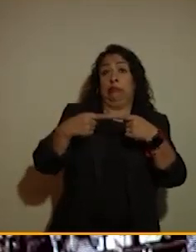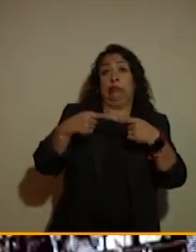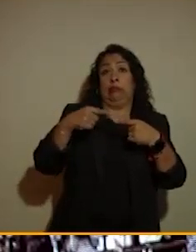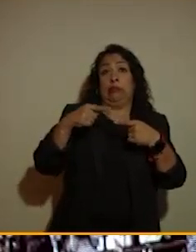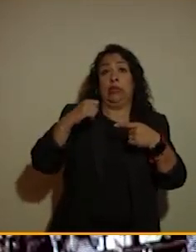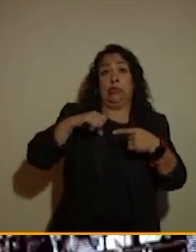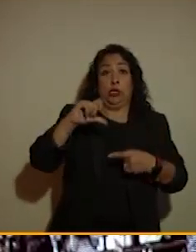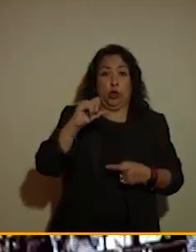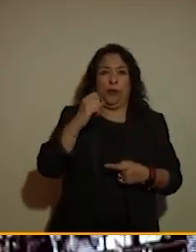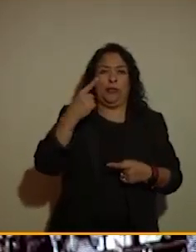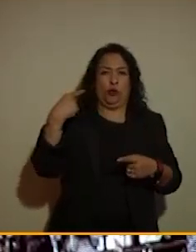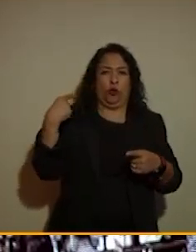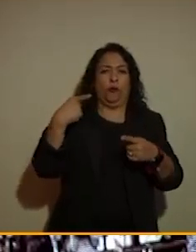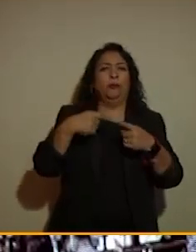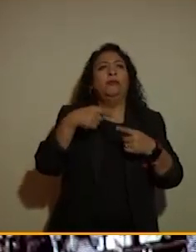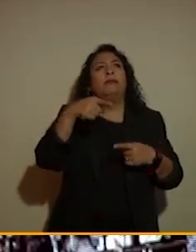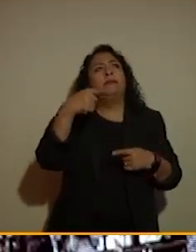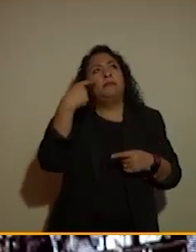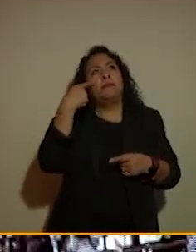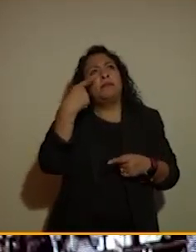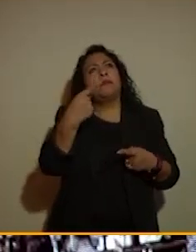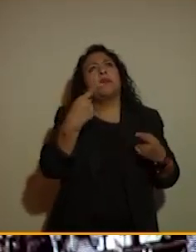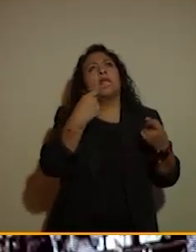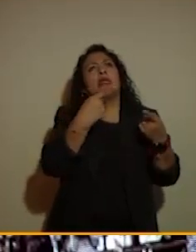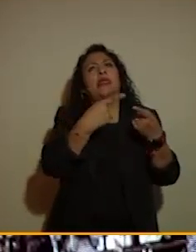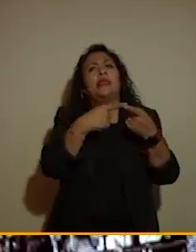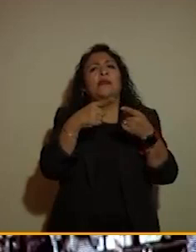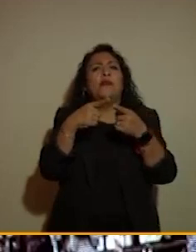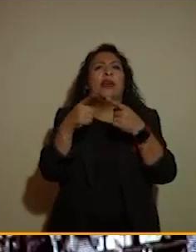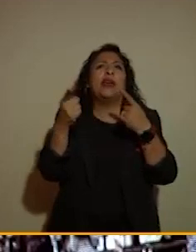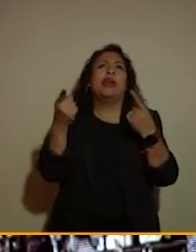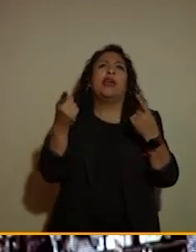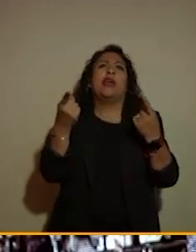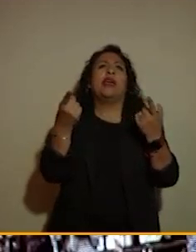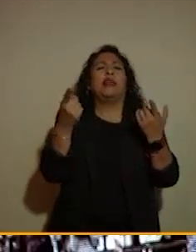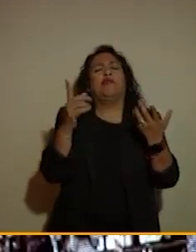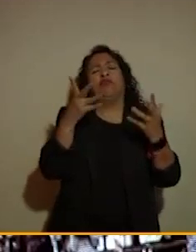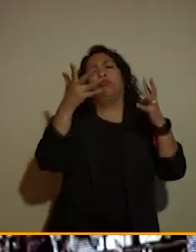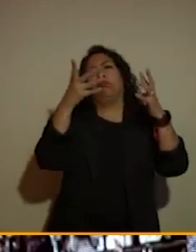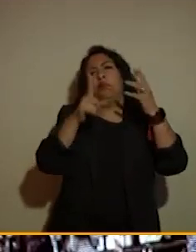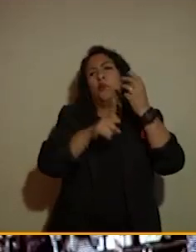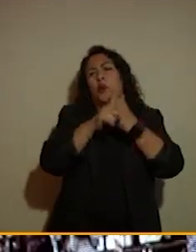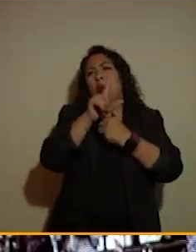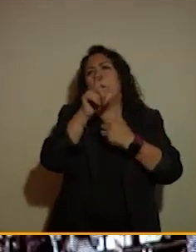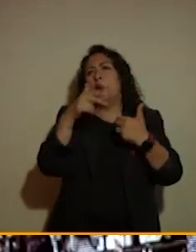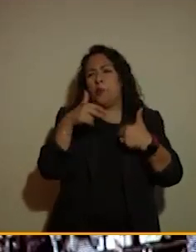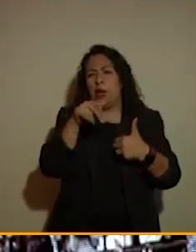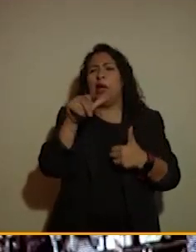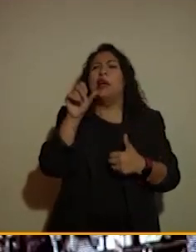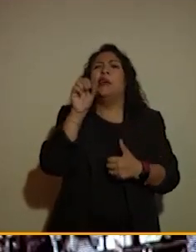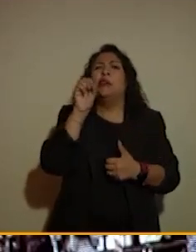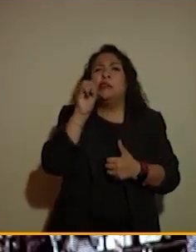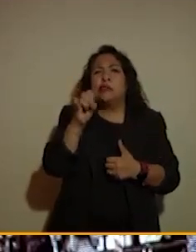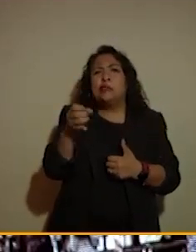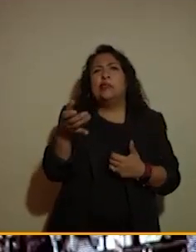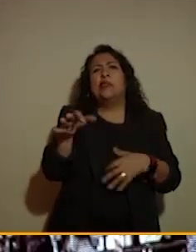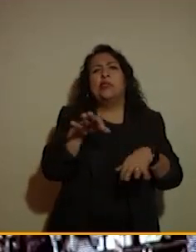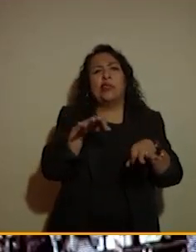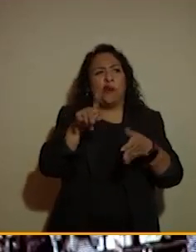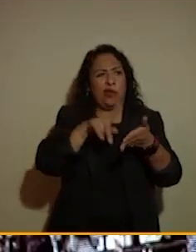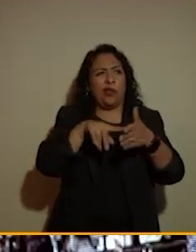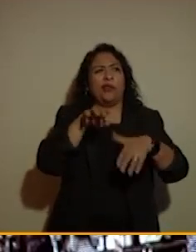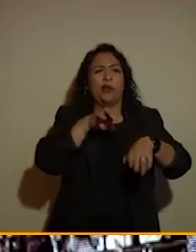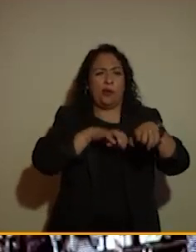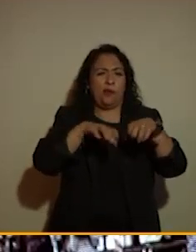XXI, se han presentado diversas tragedias humanas, sí relacionadas con el quehacer